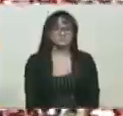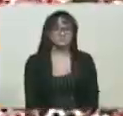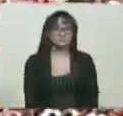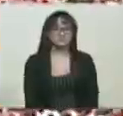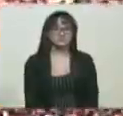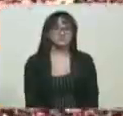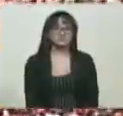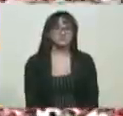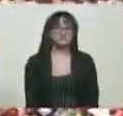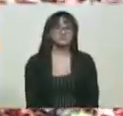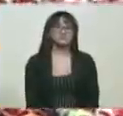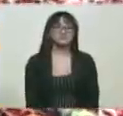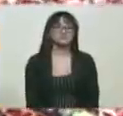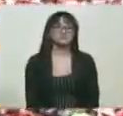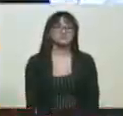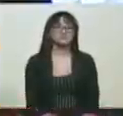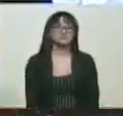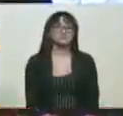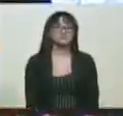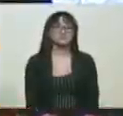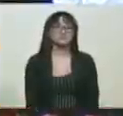Yo vine